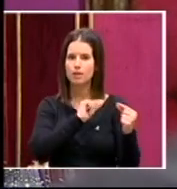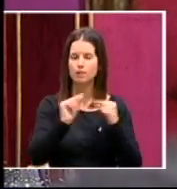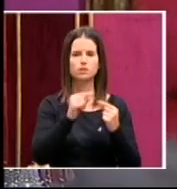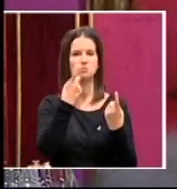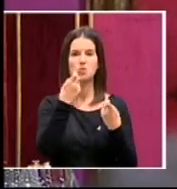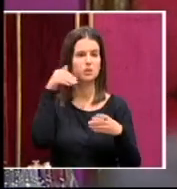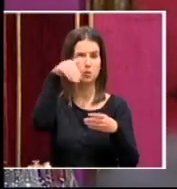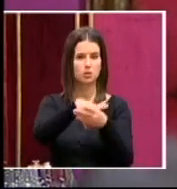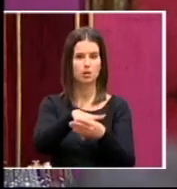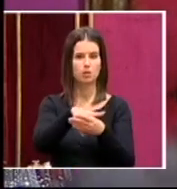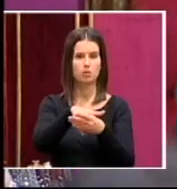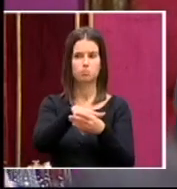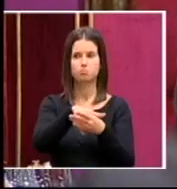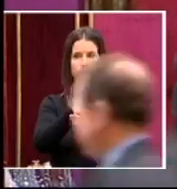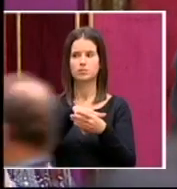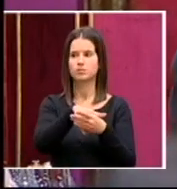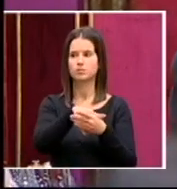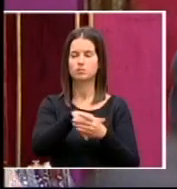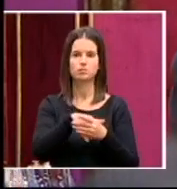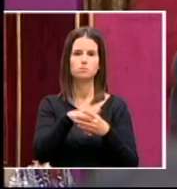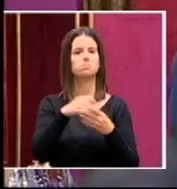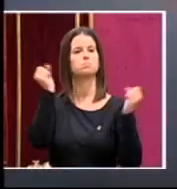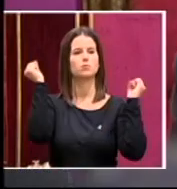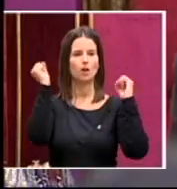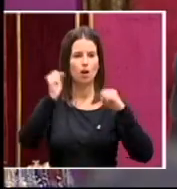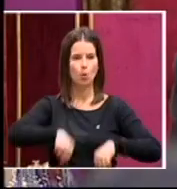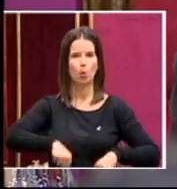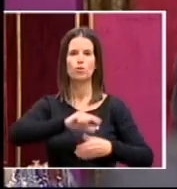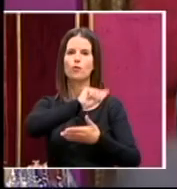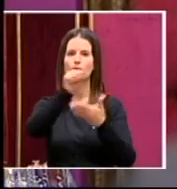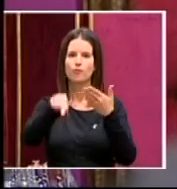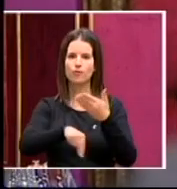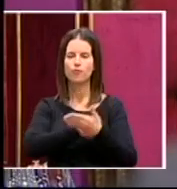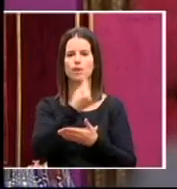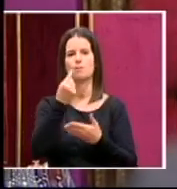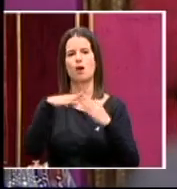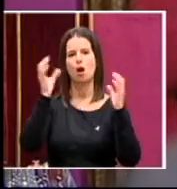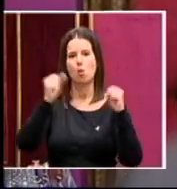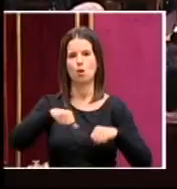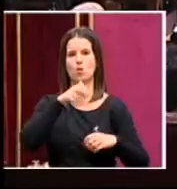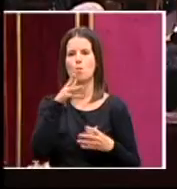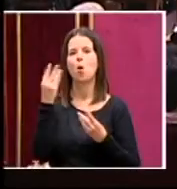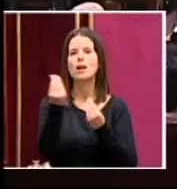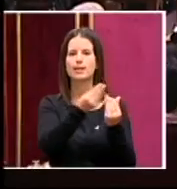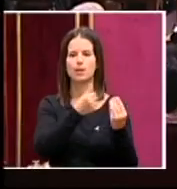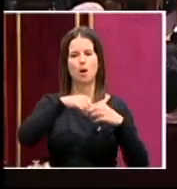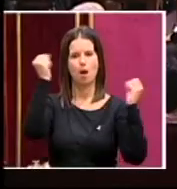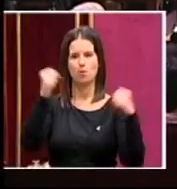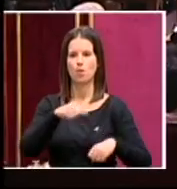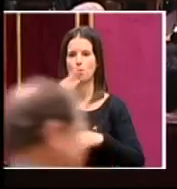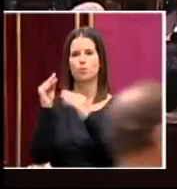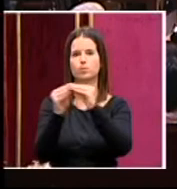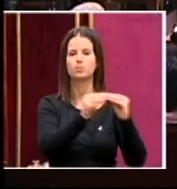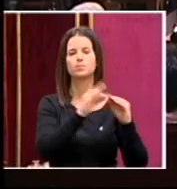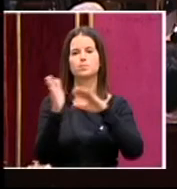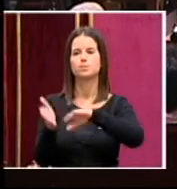falta votar este punto. De acuerdo, la firma del Pacto de Alcaldes por el Clima se aprueba por unanimidad. Pasaríamos al